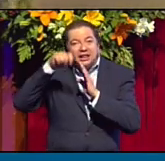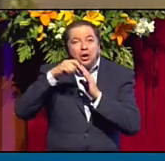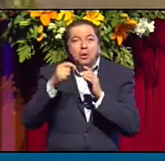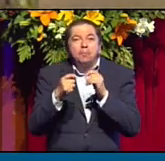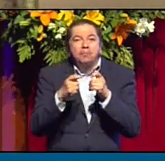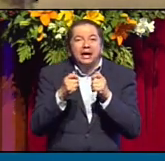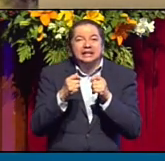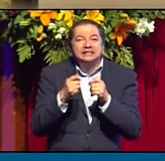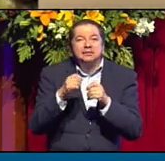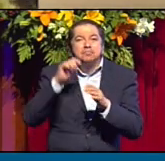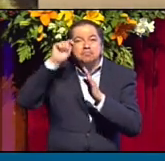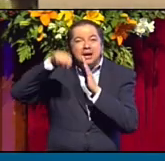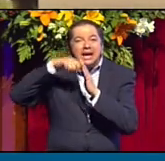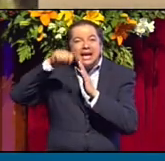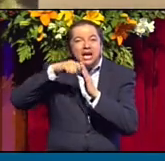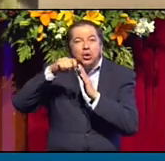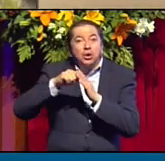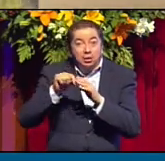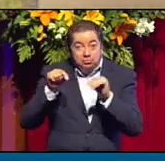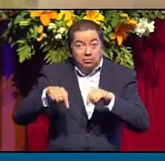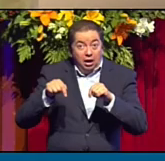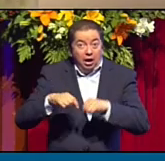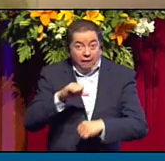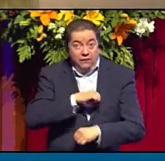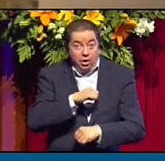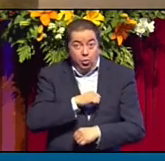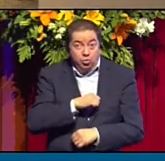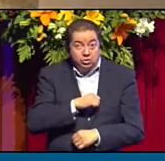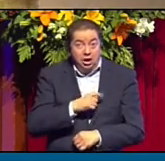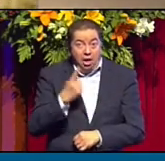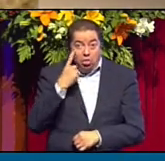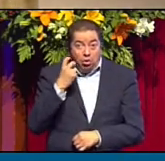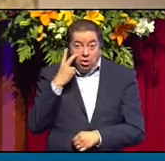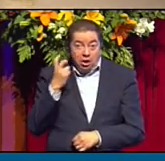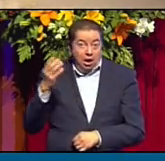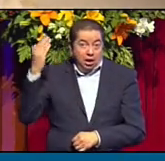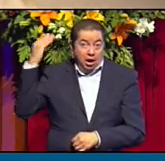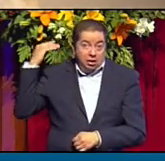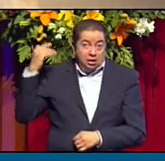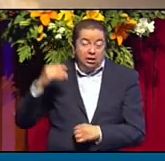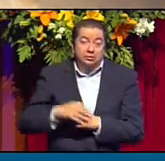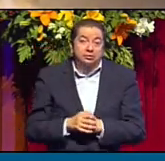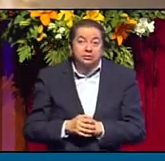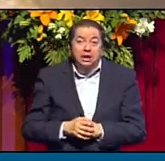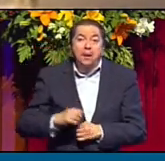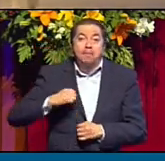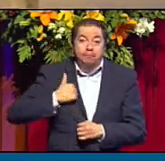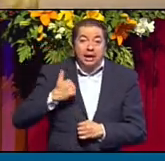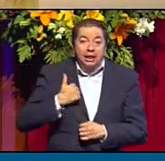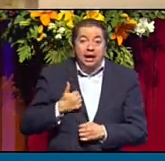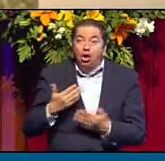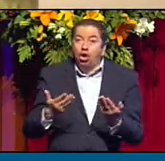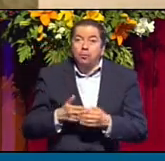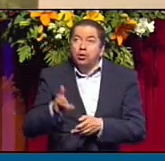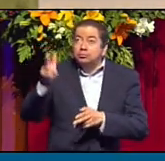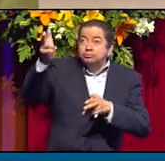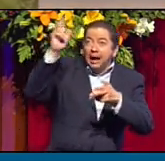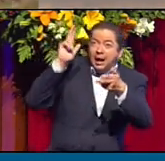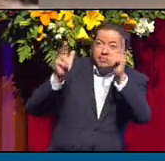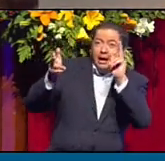Esto ocurrió en Vicuña, hace unos días atrás, en Vicuña. Y a la PDI la recibieron a balazo.